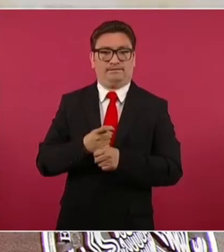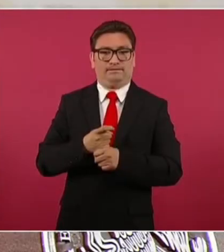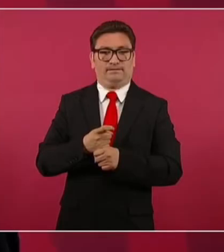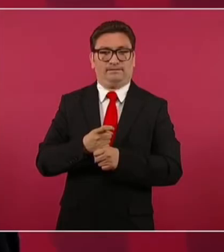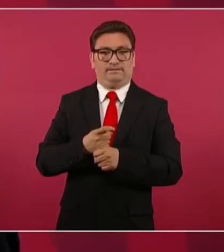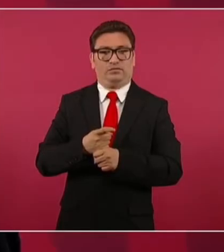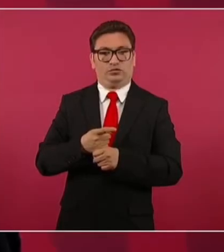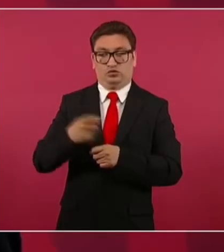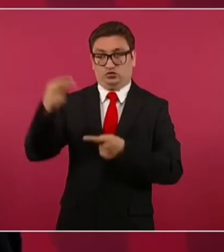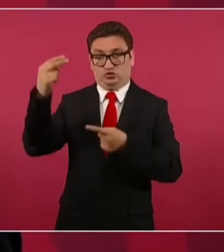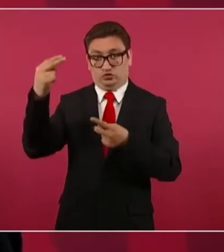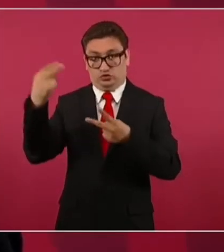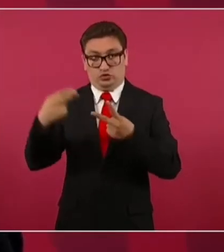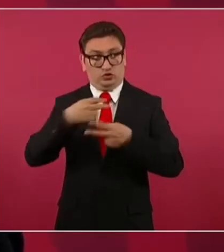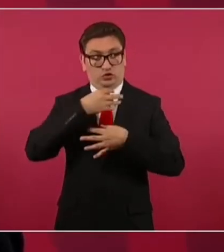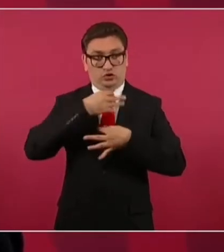los nombres